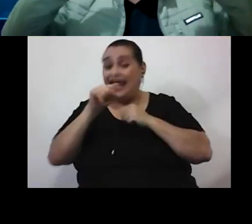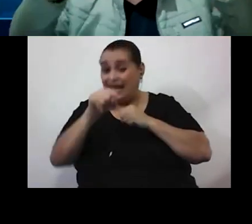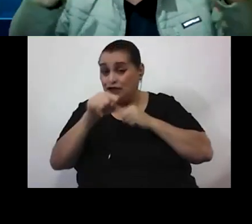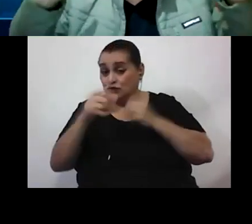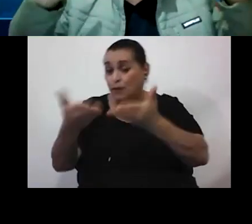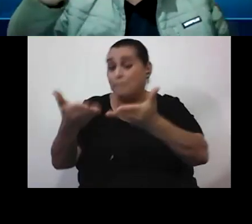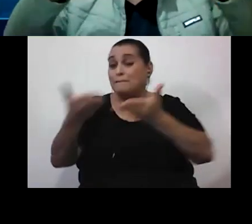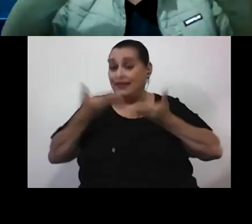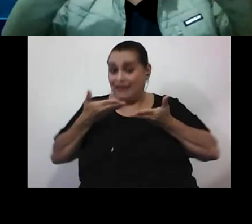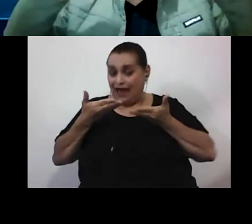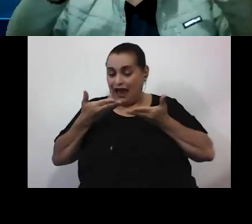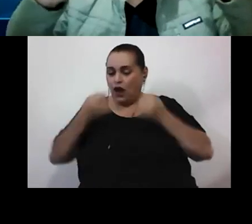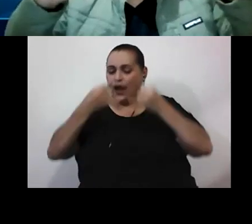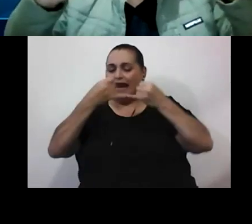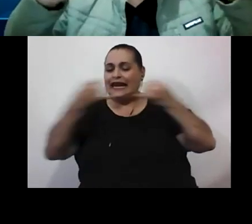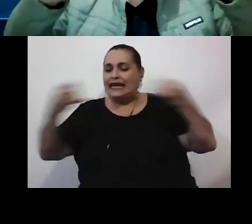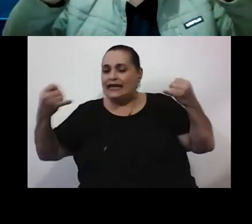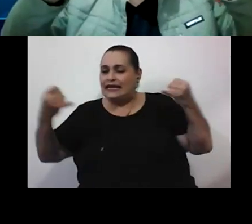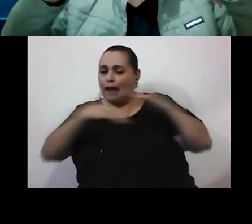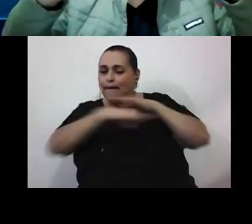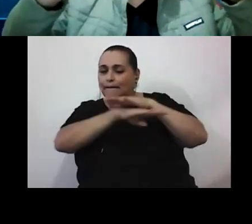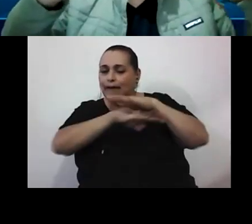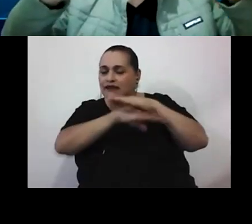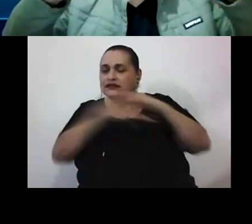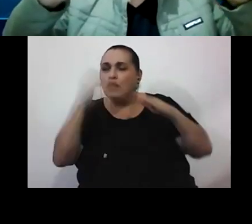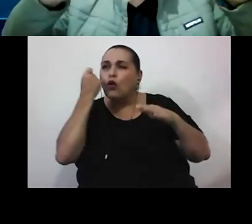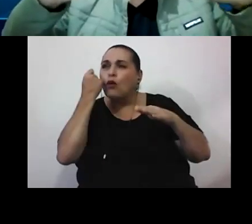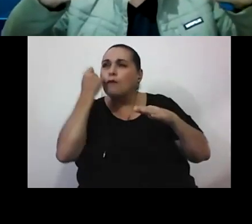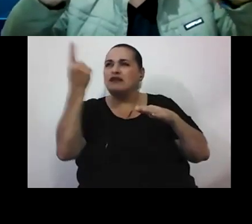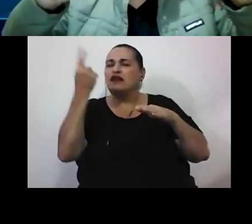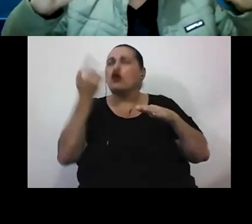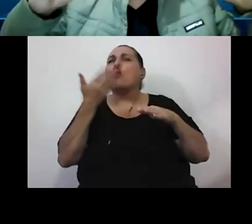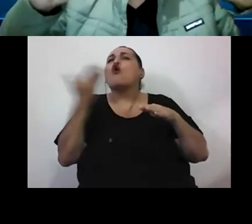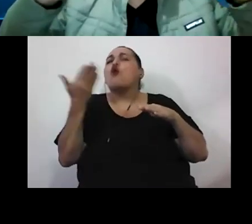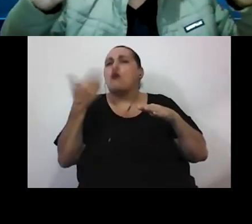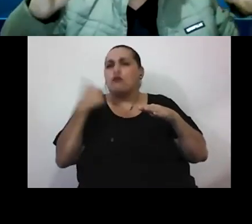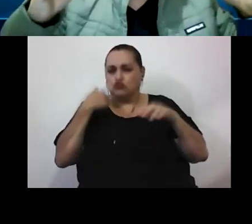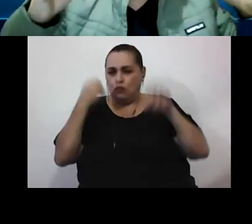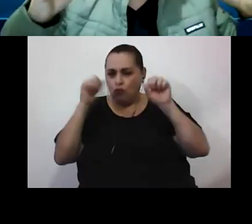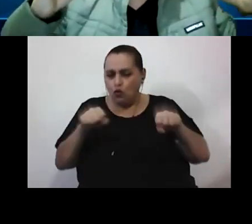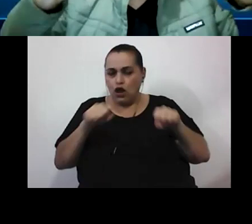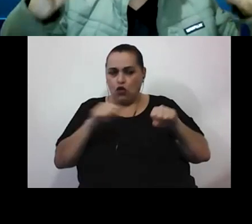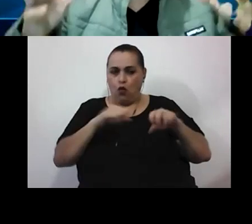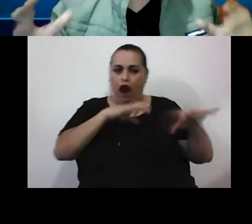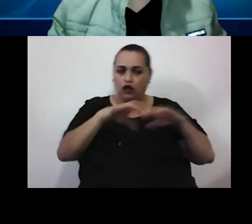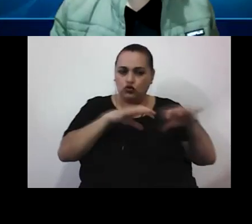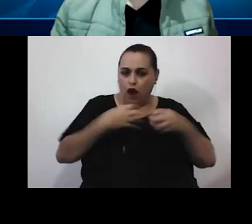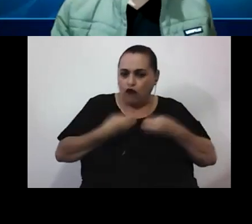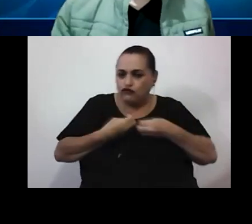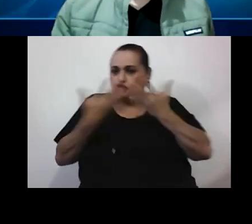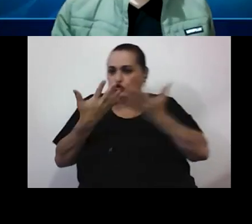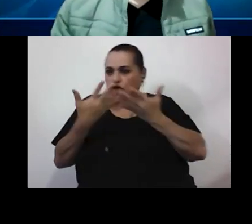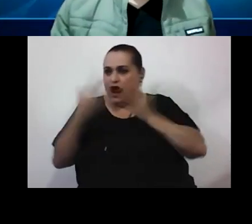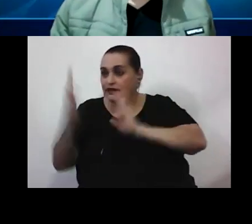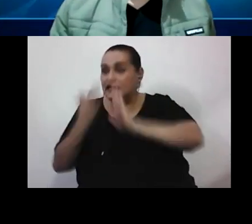como una línea base de comprensión para saber cómo podría yo actuar, cómo podría yo reaccionar frente a ese